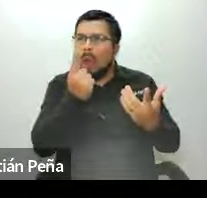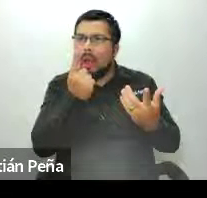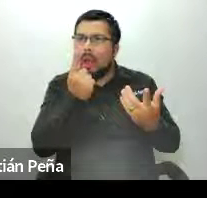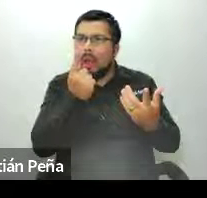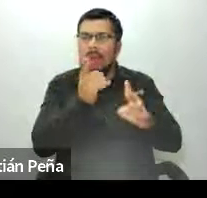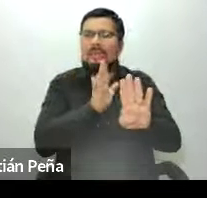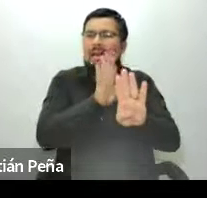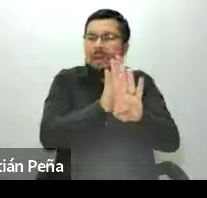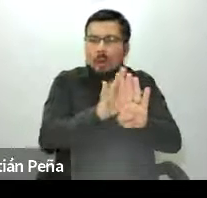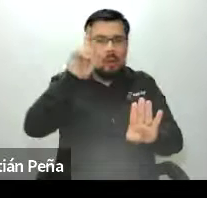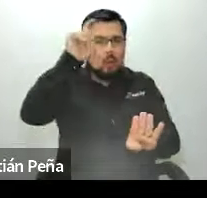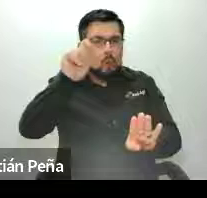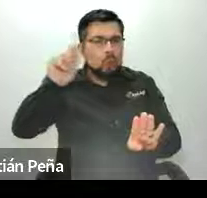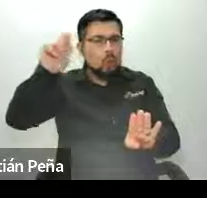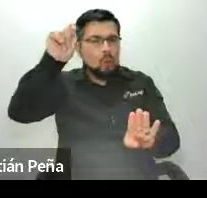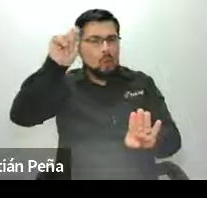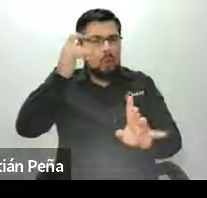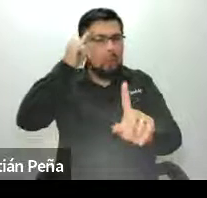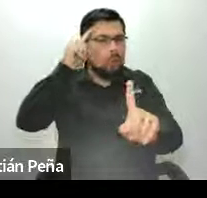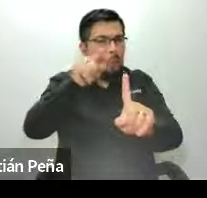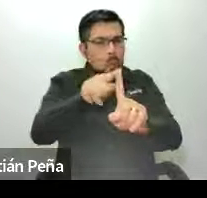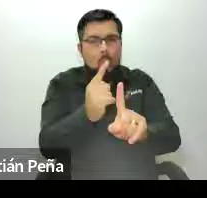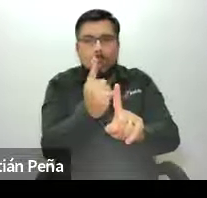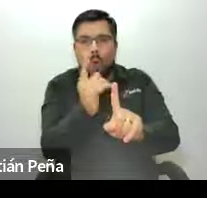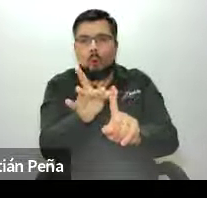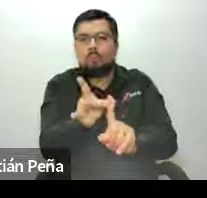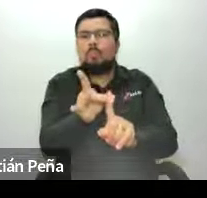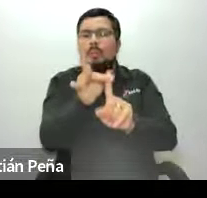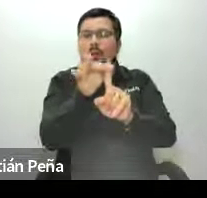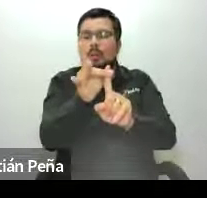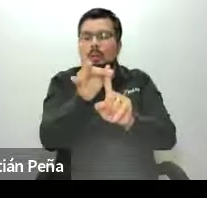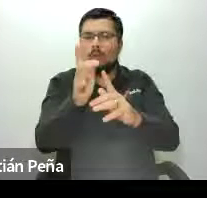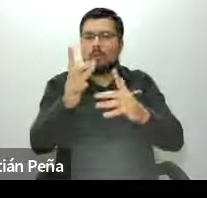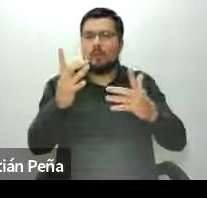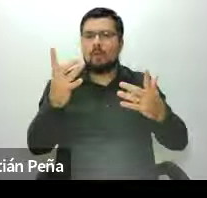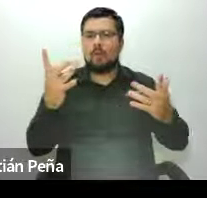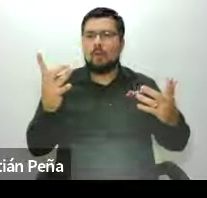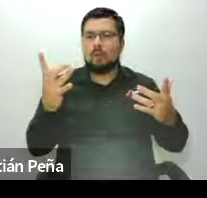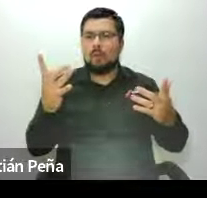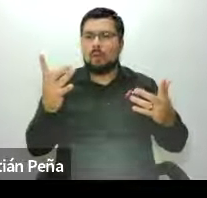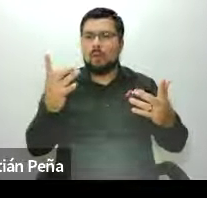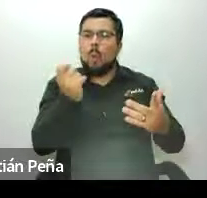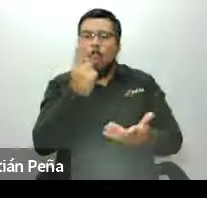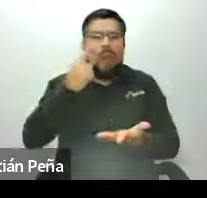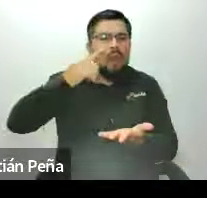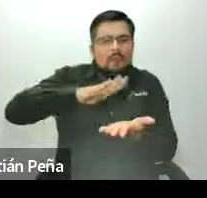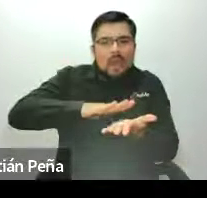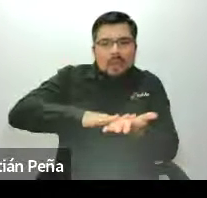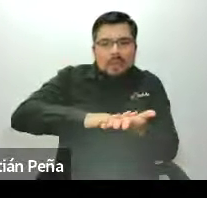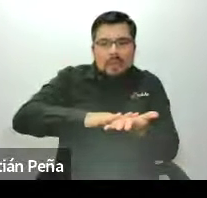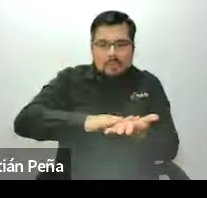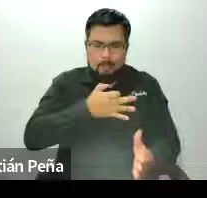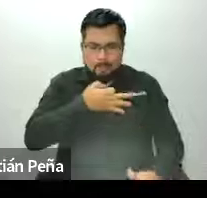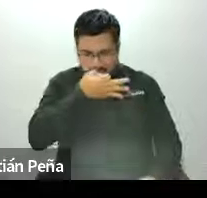de priorizar o no un objetivo, o de dónde nos agarramos para decir que es un objetivo